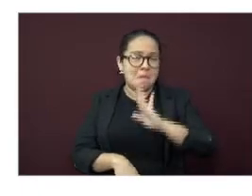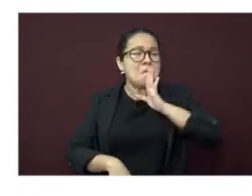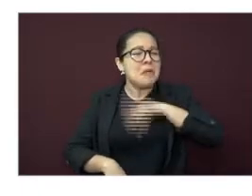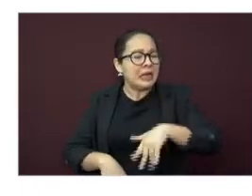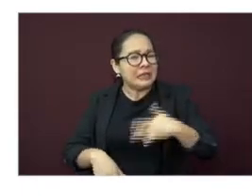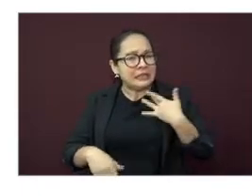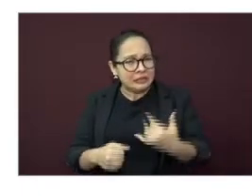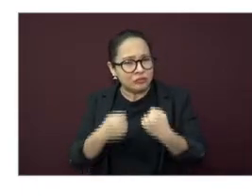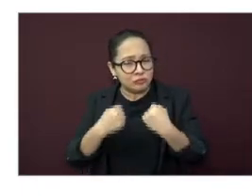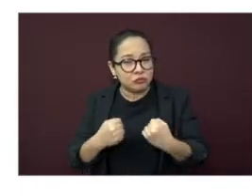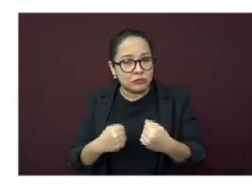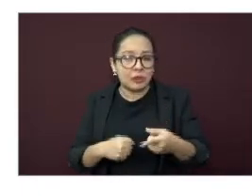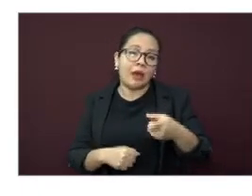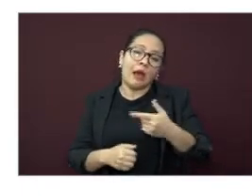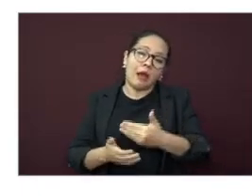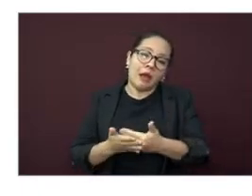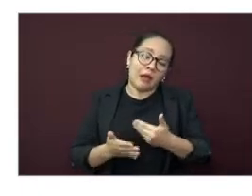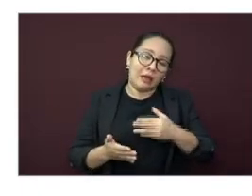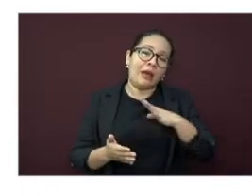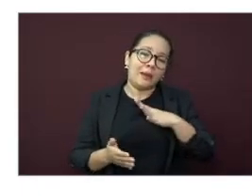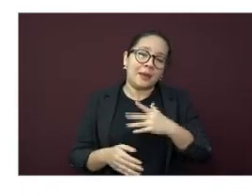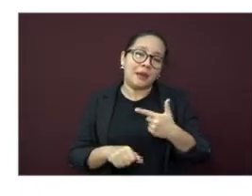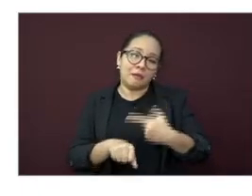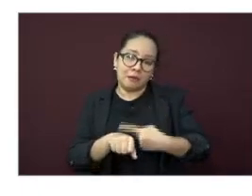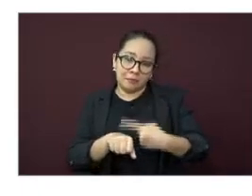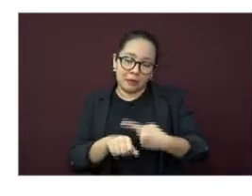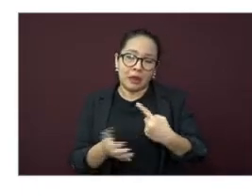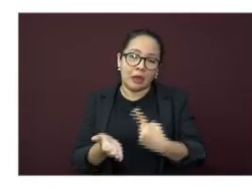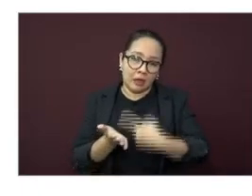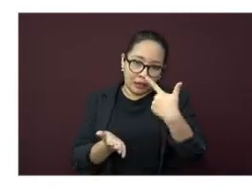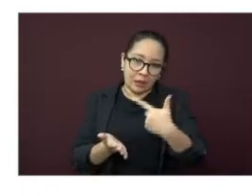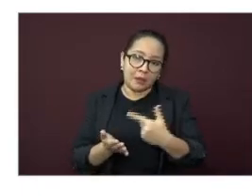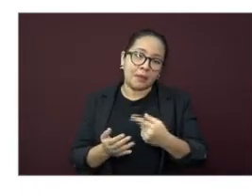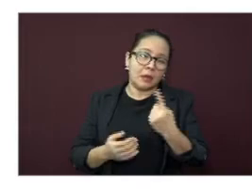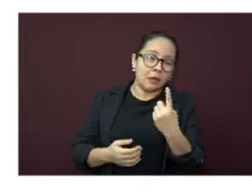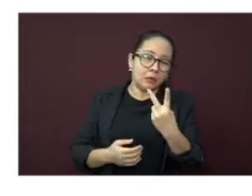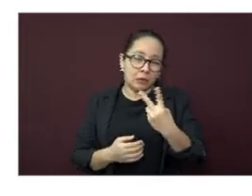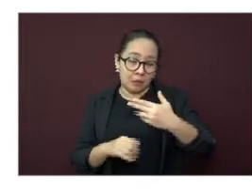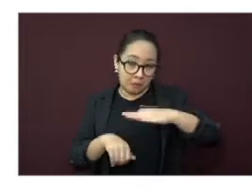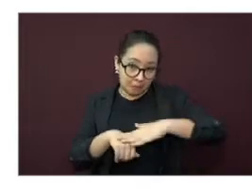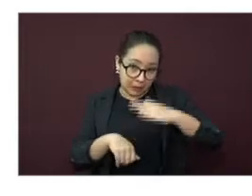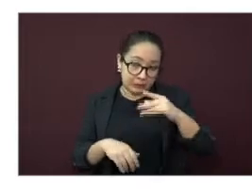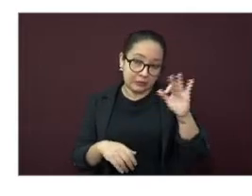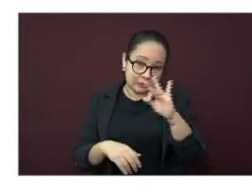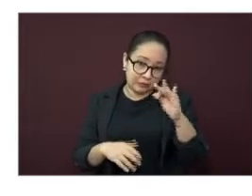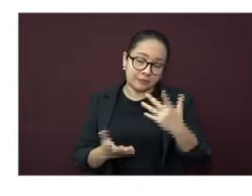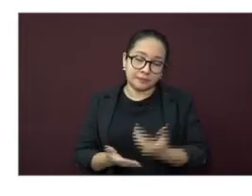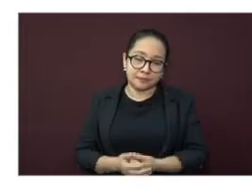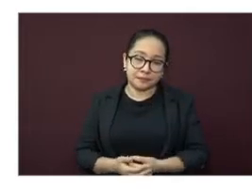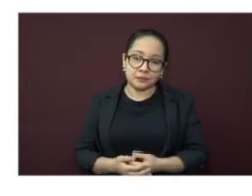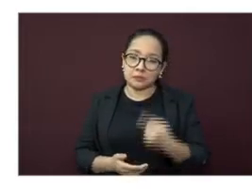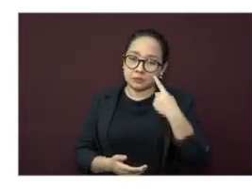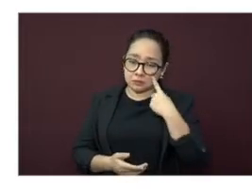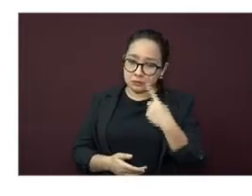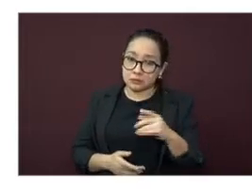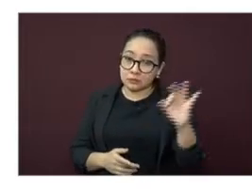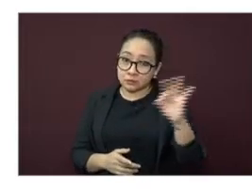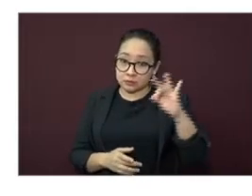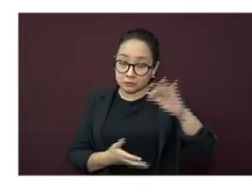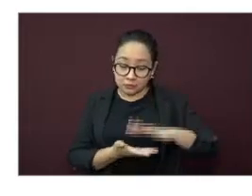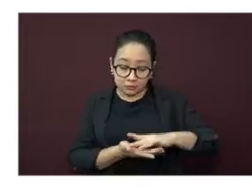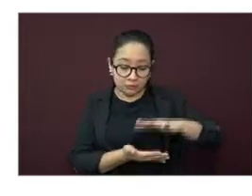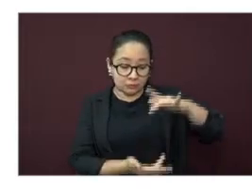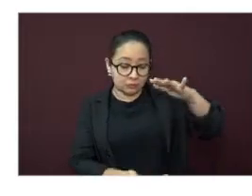cursaban con una o más de estas enfermedades crónicas y fíjense también aunque la frecuencia se da más en